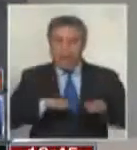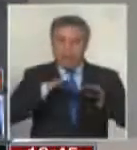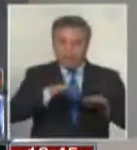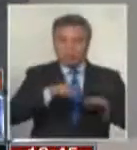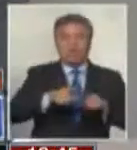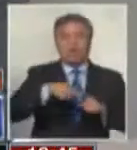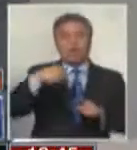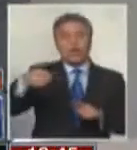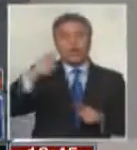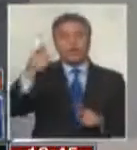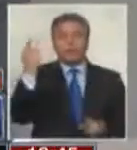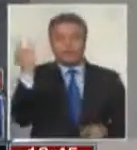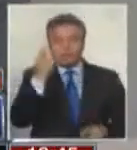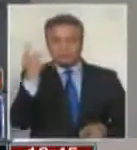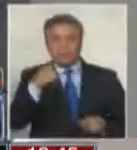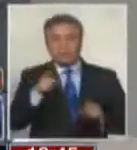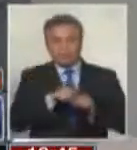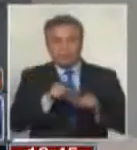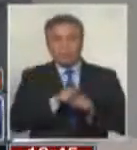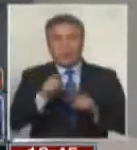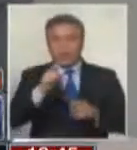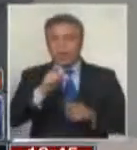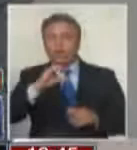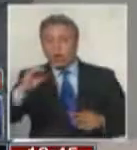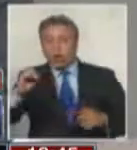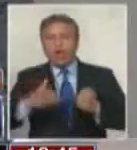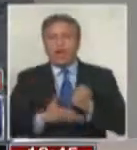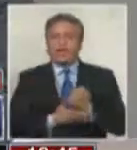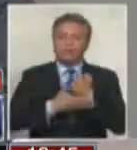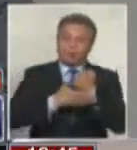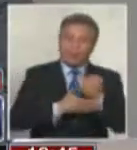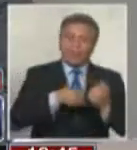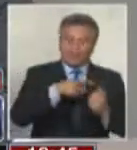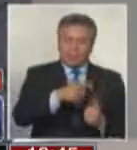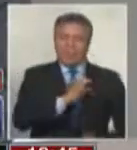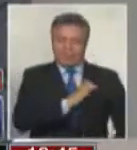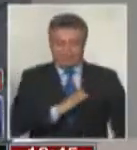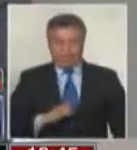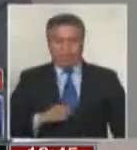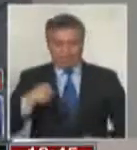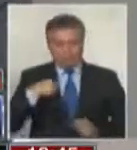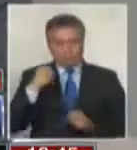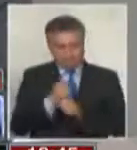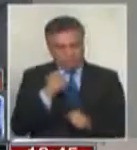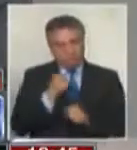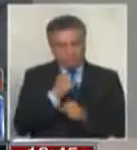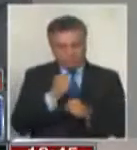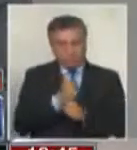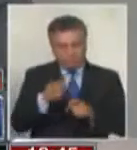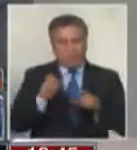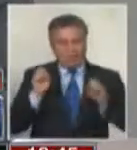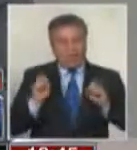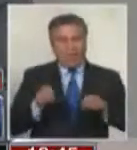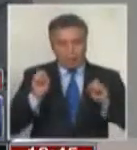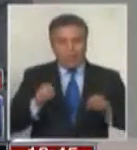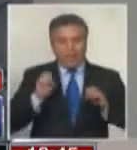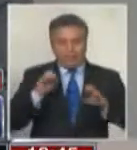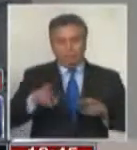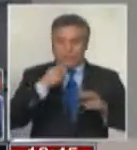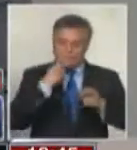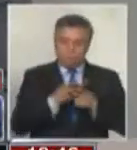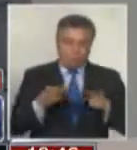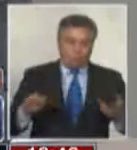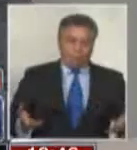que son coadyuvantes del estado en esta función tan noble por lo demás que es la educación pública